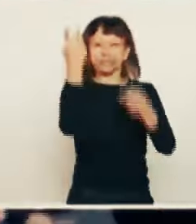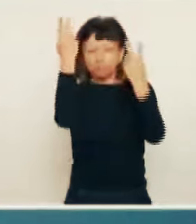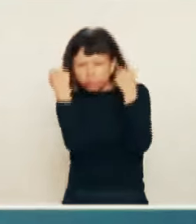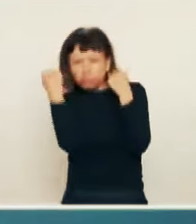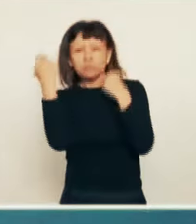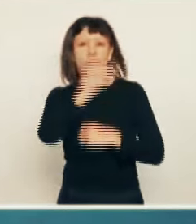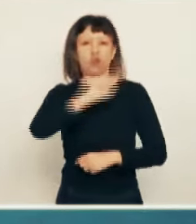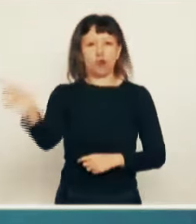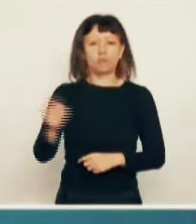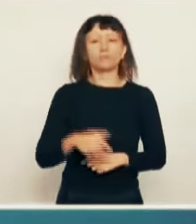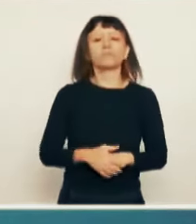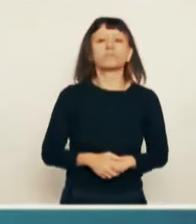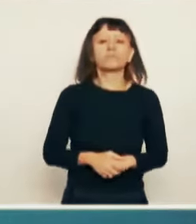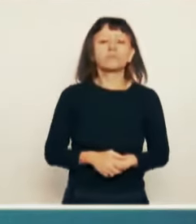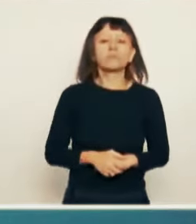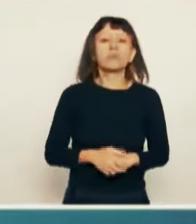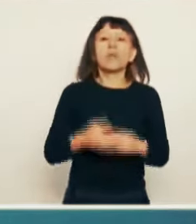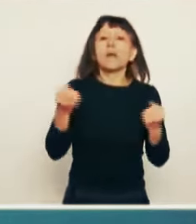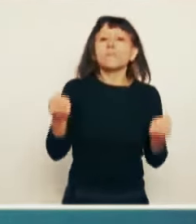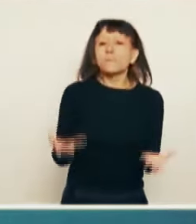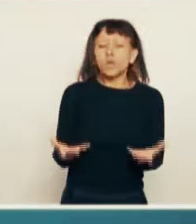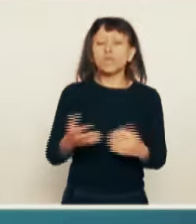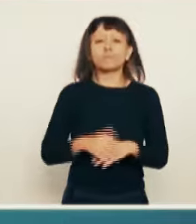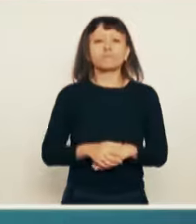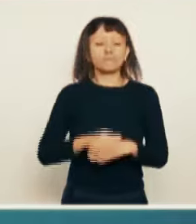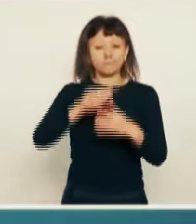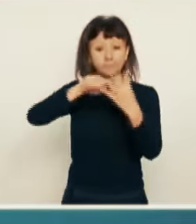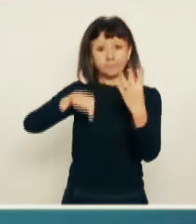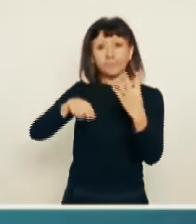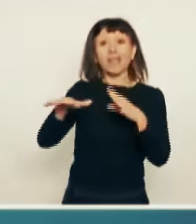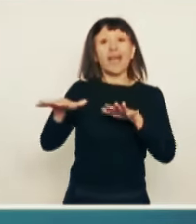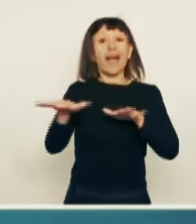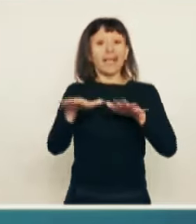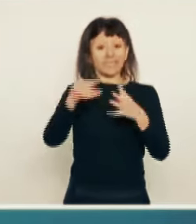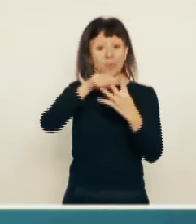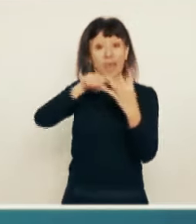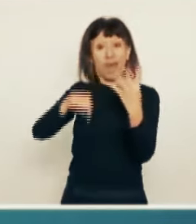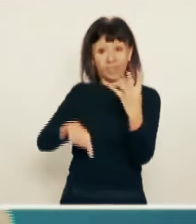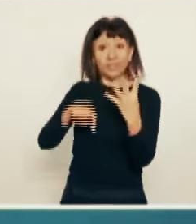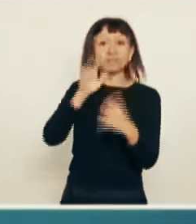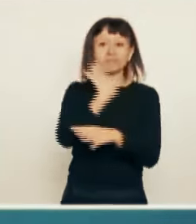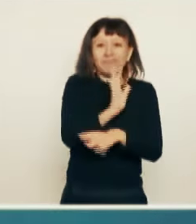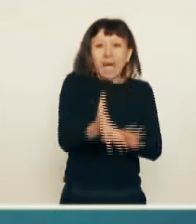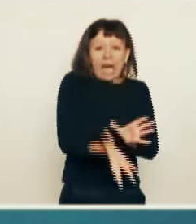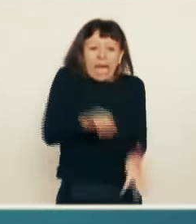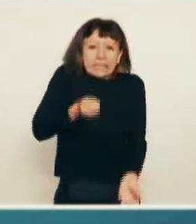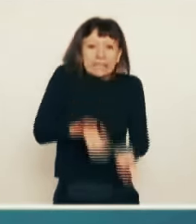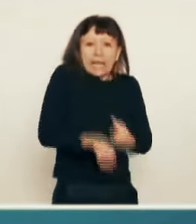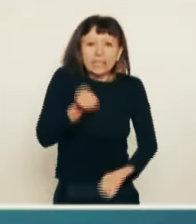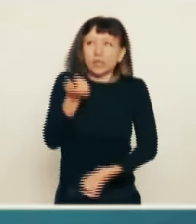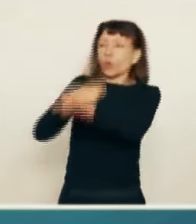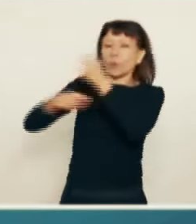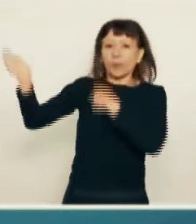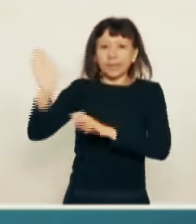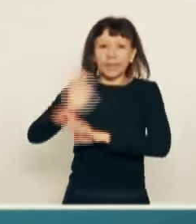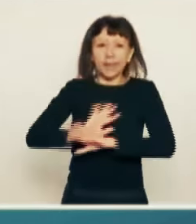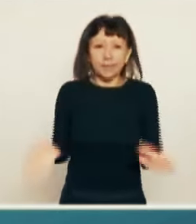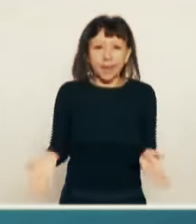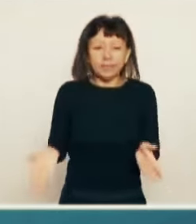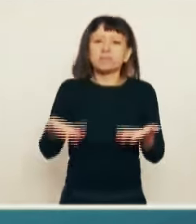Porque estas actividades hoy son de carácter extractivo, pero además, ¿alguien